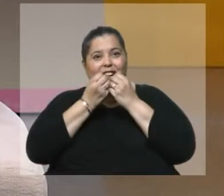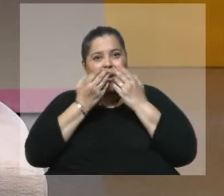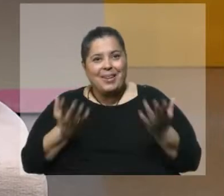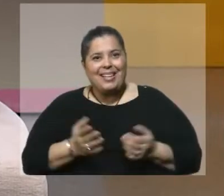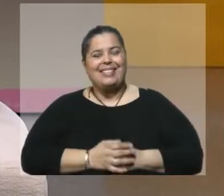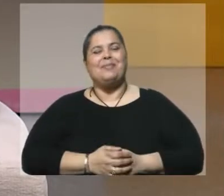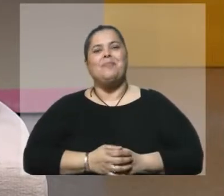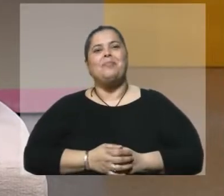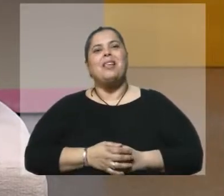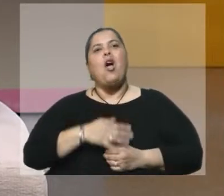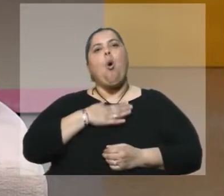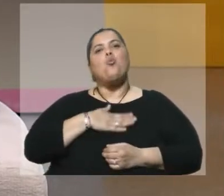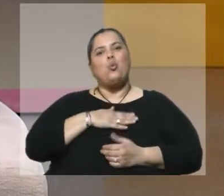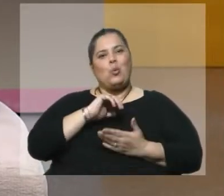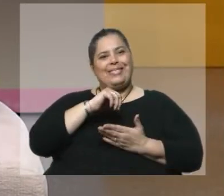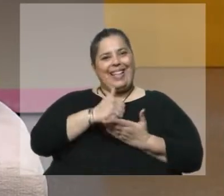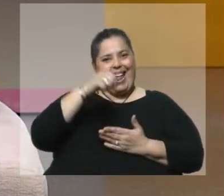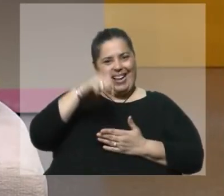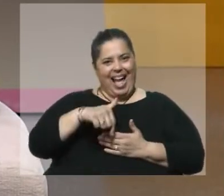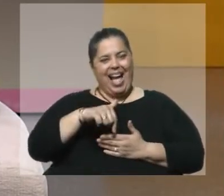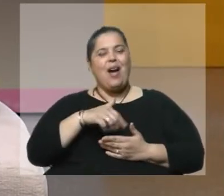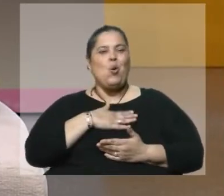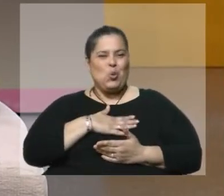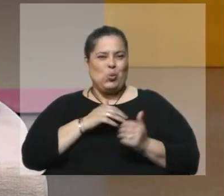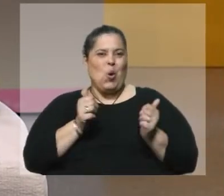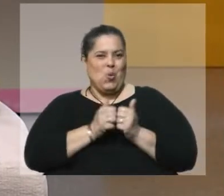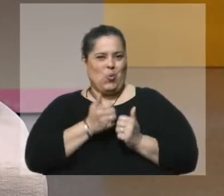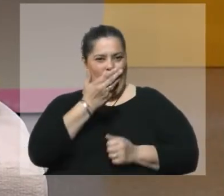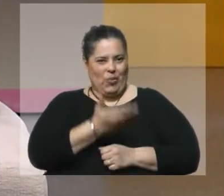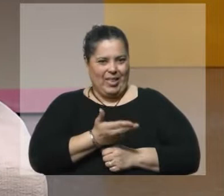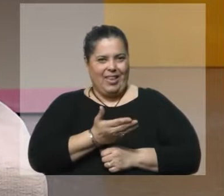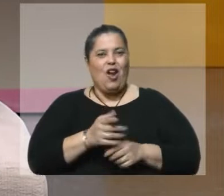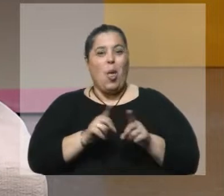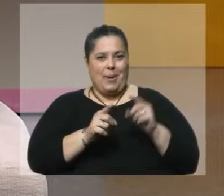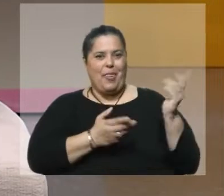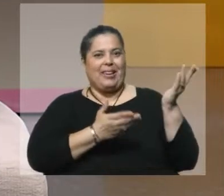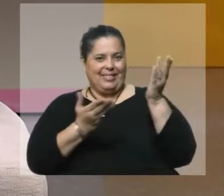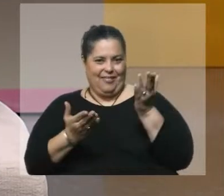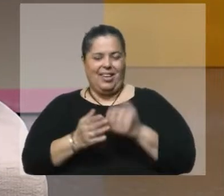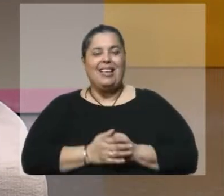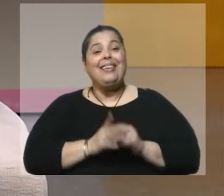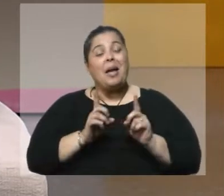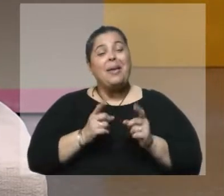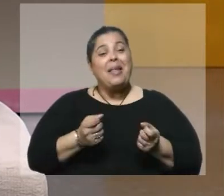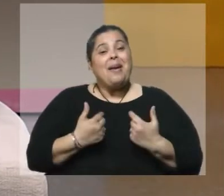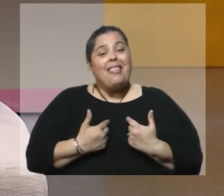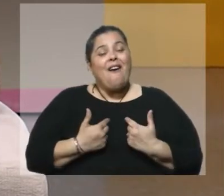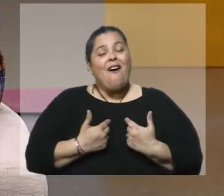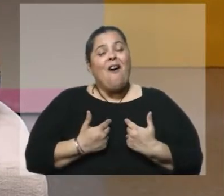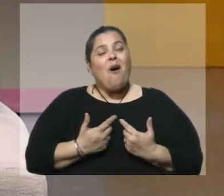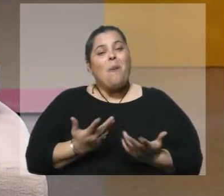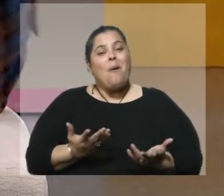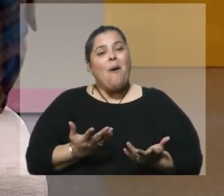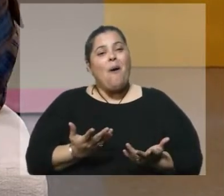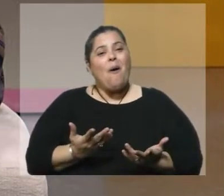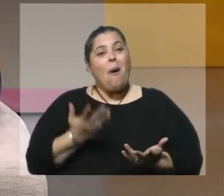Un gusto estar acá, un gusto estar contigo. Igualmente y, de recibirte. Y me generó mucha... Es